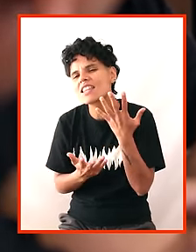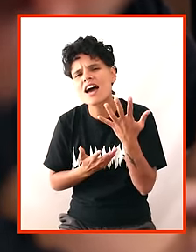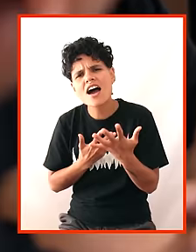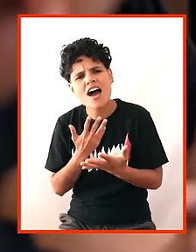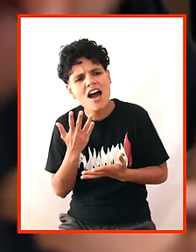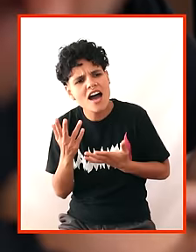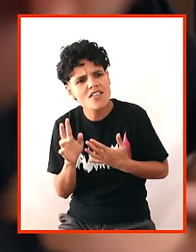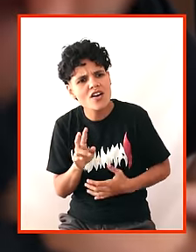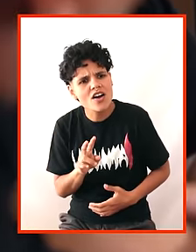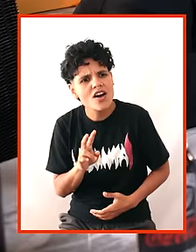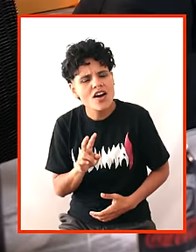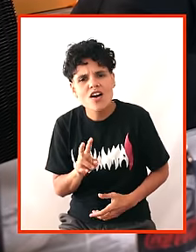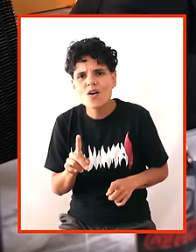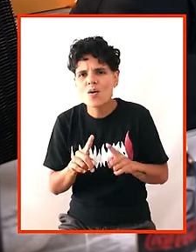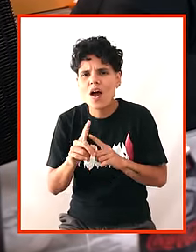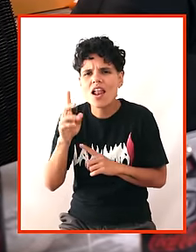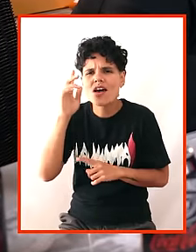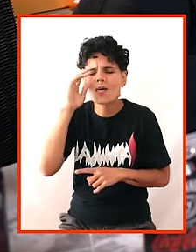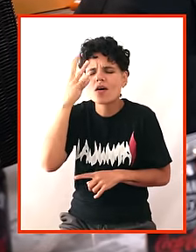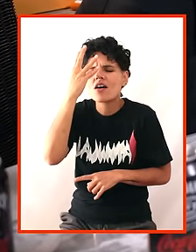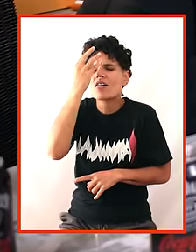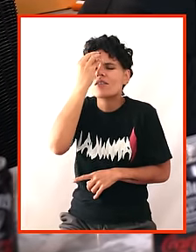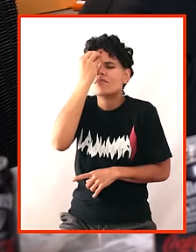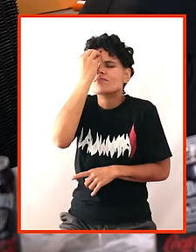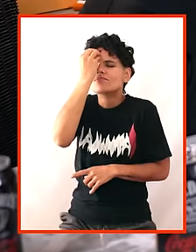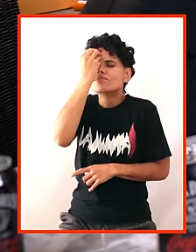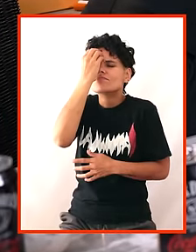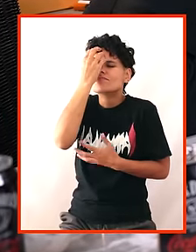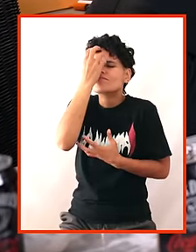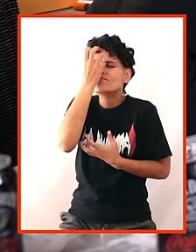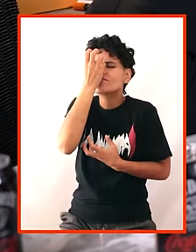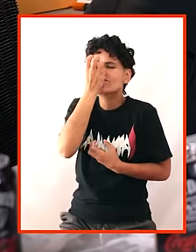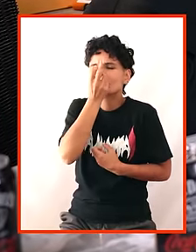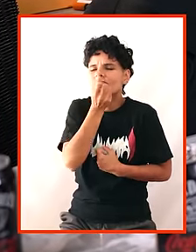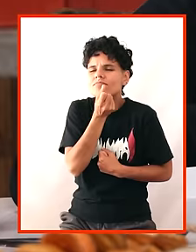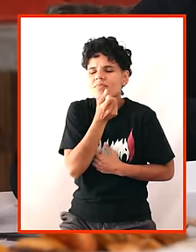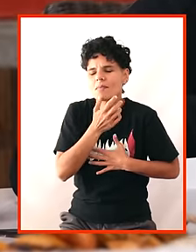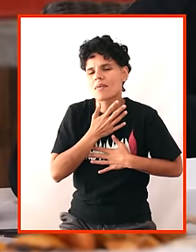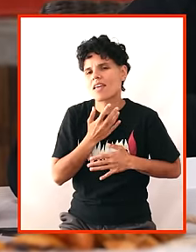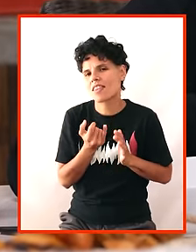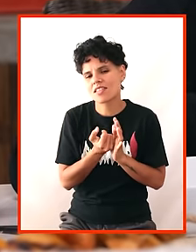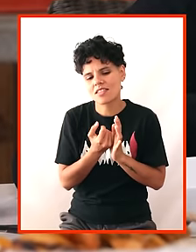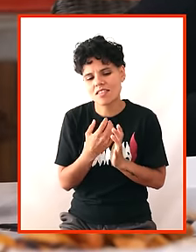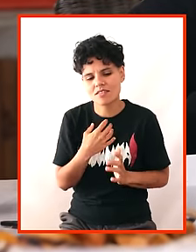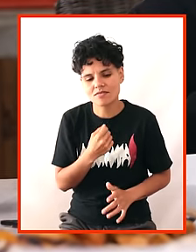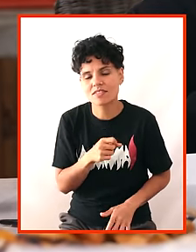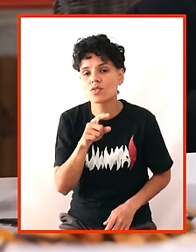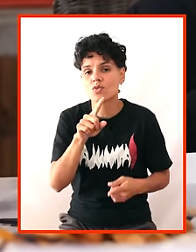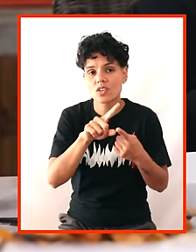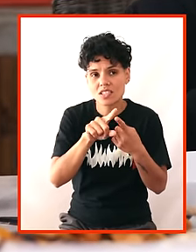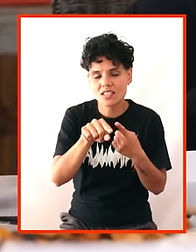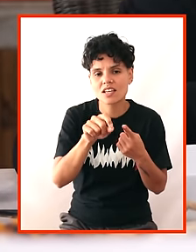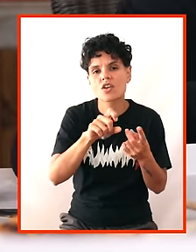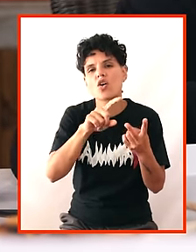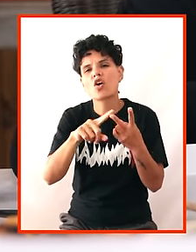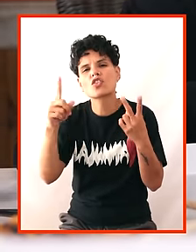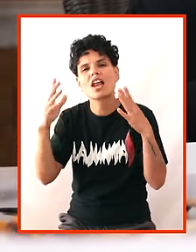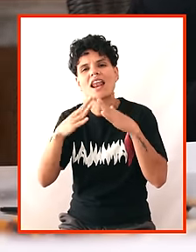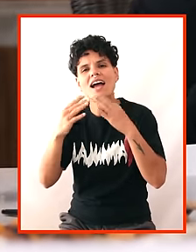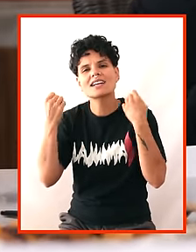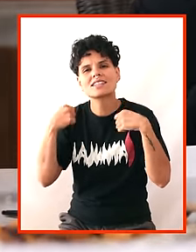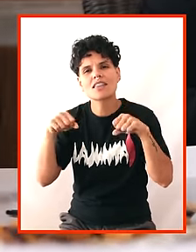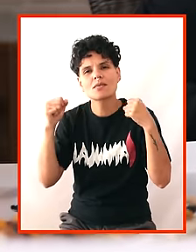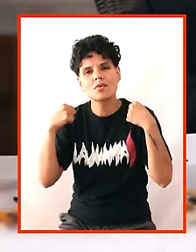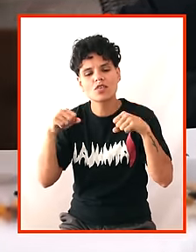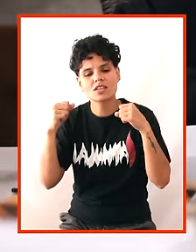muy. Forma parte de mí. Hubo grandes. Yo te recuerdo 2 del prisionero, el de la Fervio y uno de la Casa del Deporte, que fue